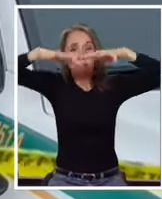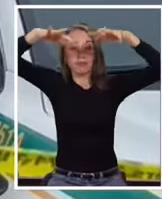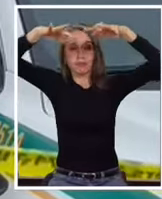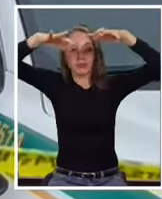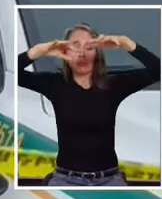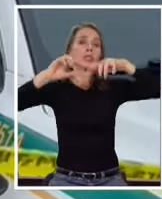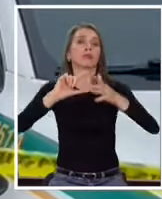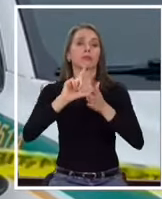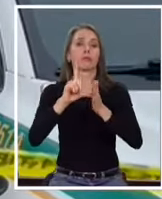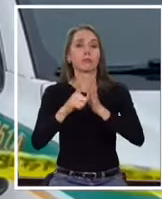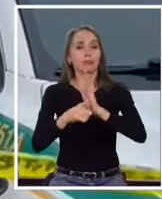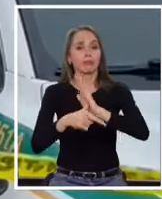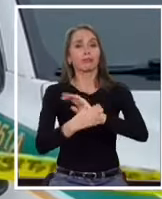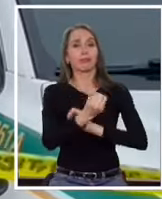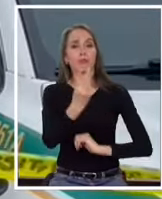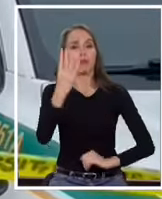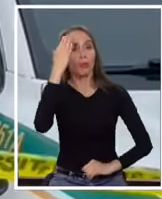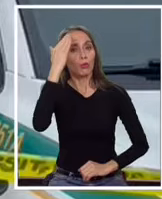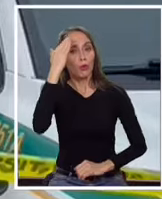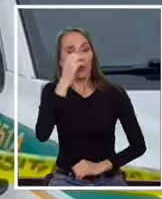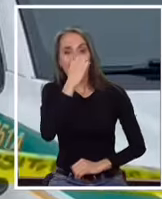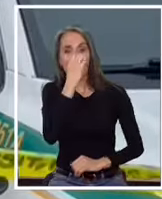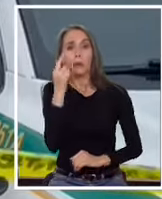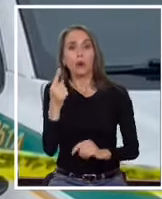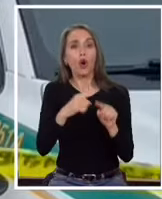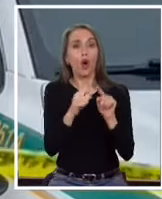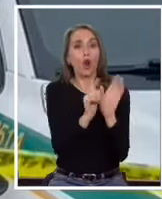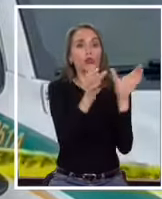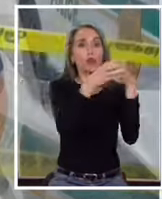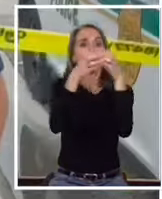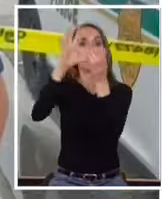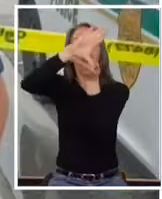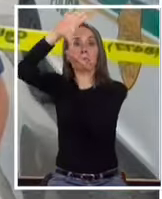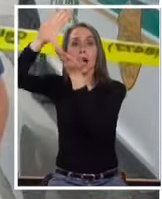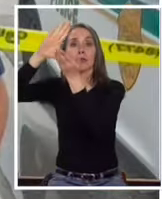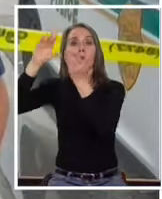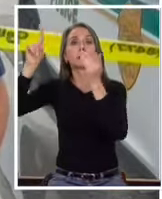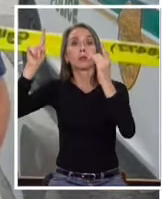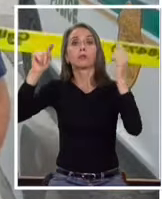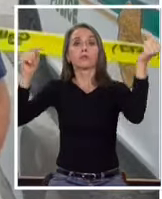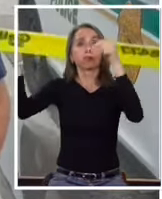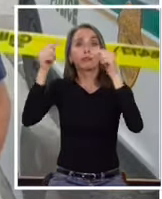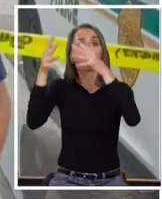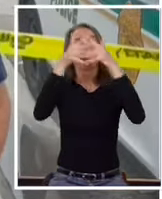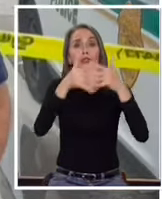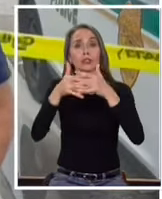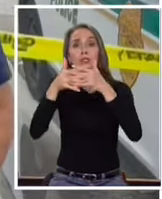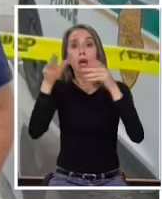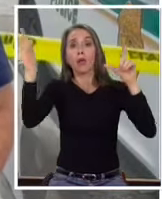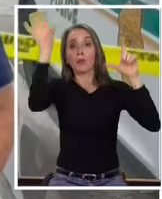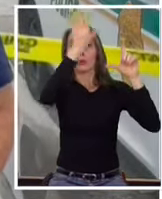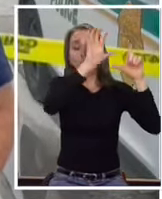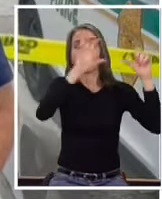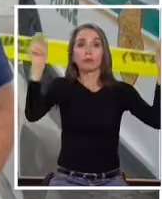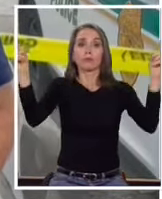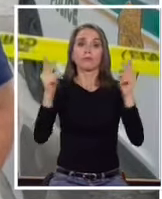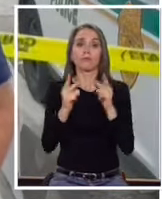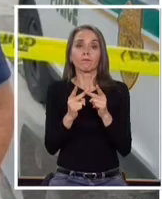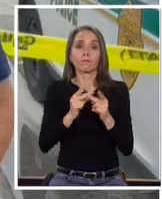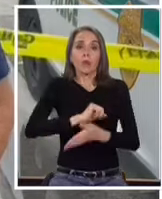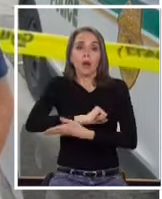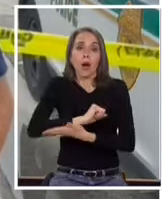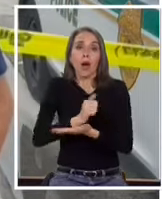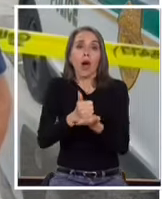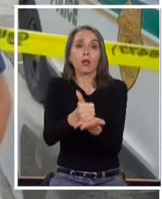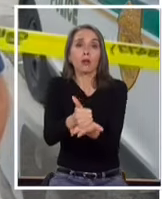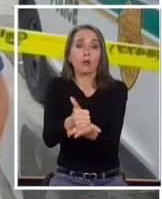eso se han visto llegar diferentes equipos de diferentes partes de los Estados Unidos que vienen a dar una mano